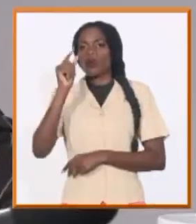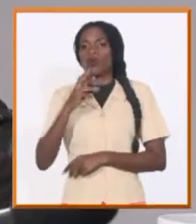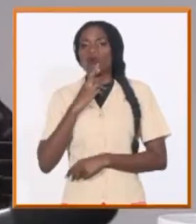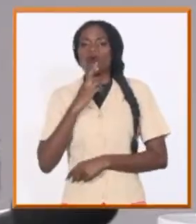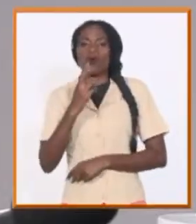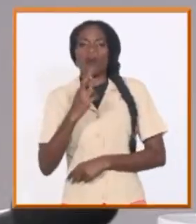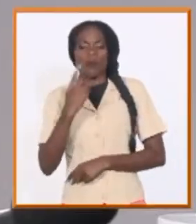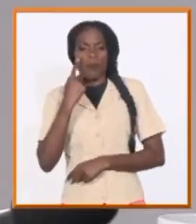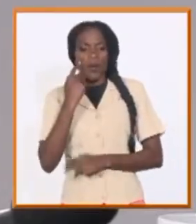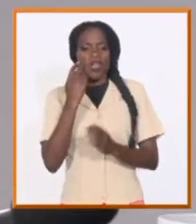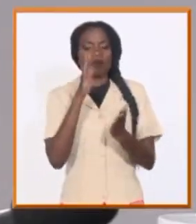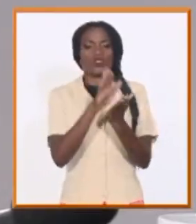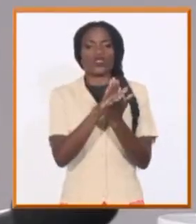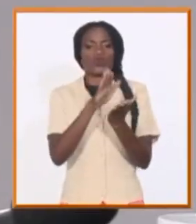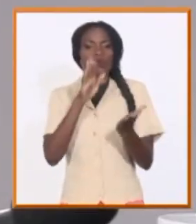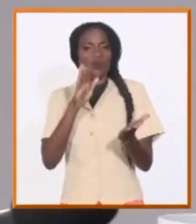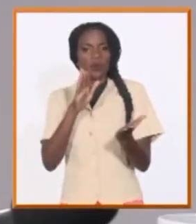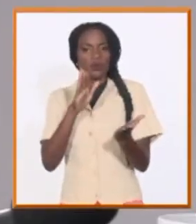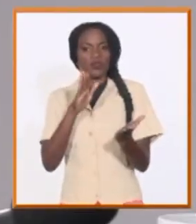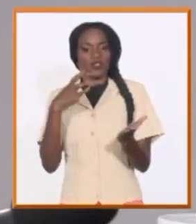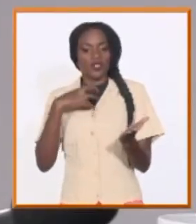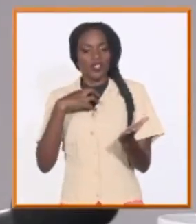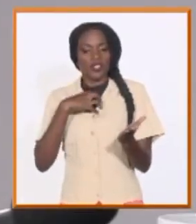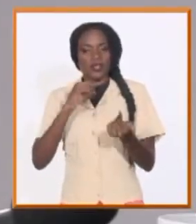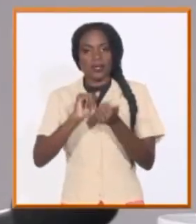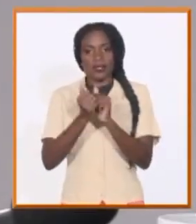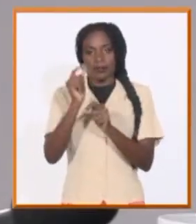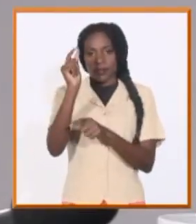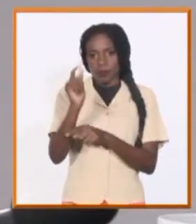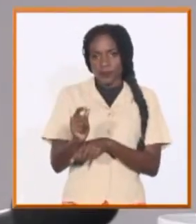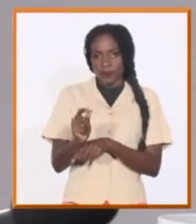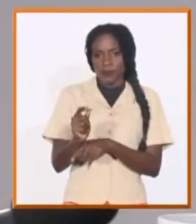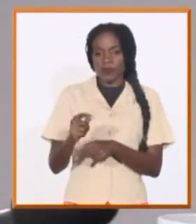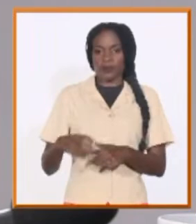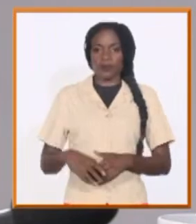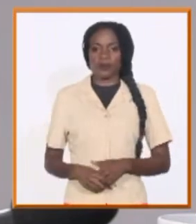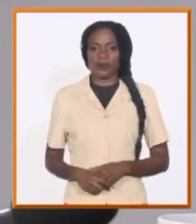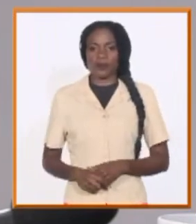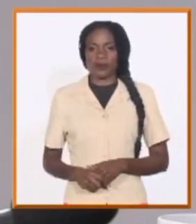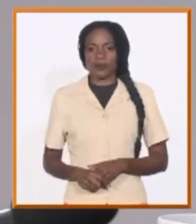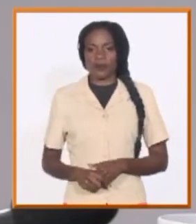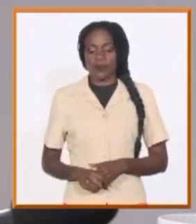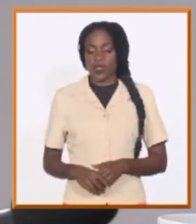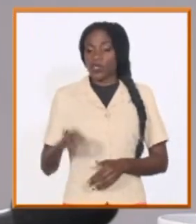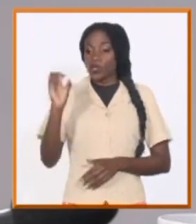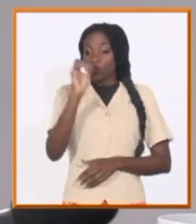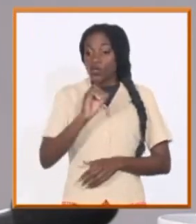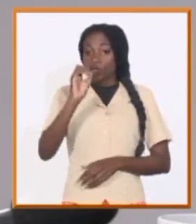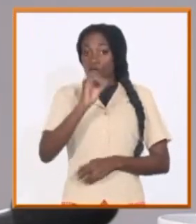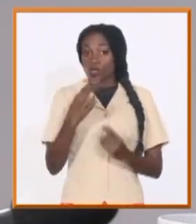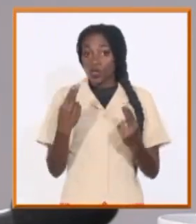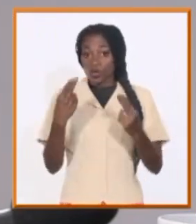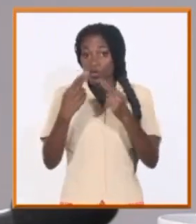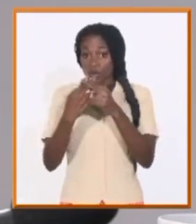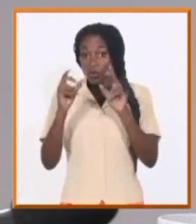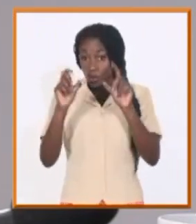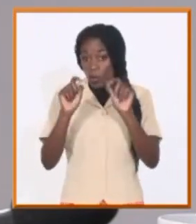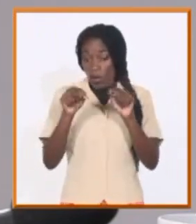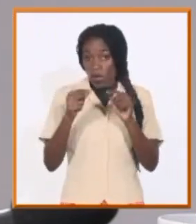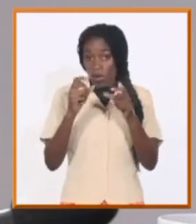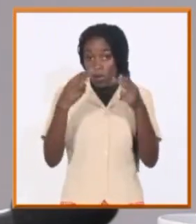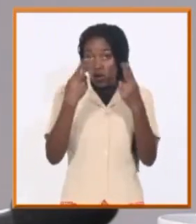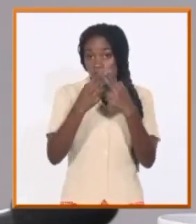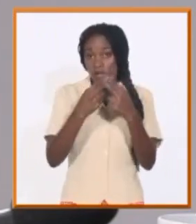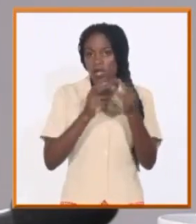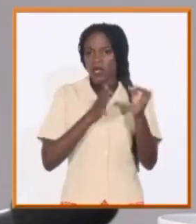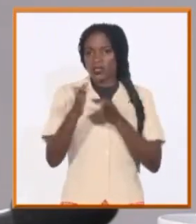del compromiso que tenían los atletas. Fue esencialmente organizado los Juegos. Yo me quería referir también en cuanto a esto, a